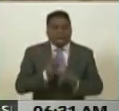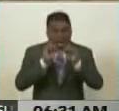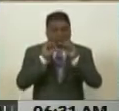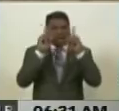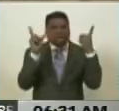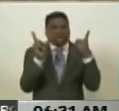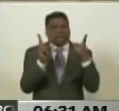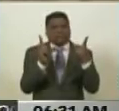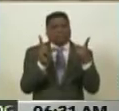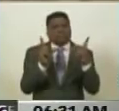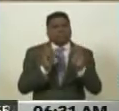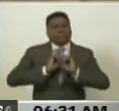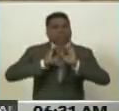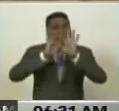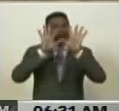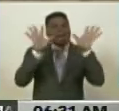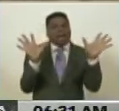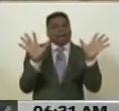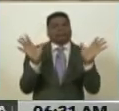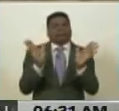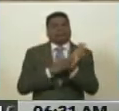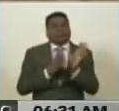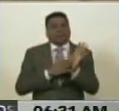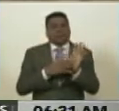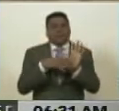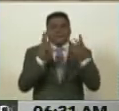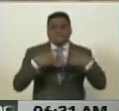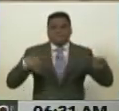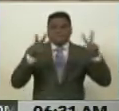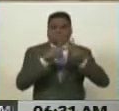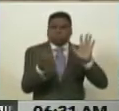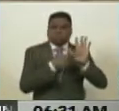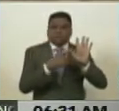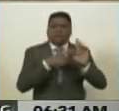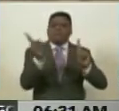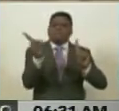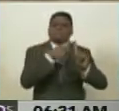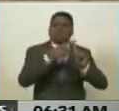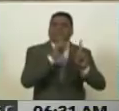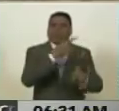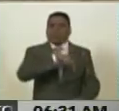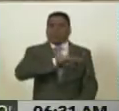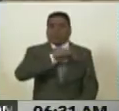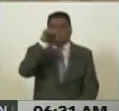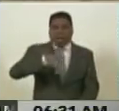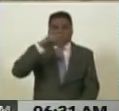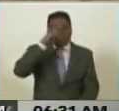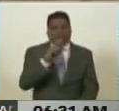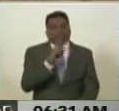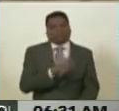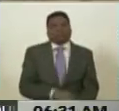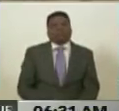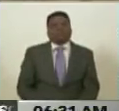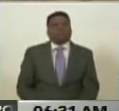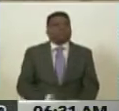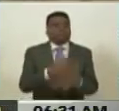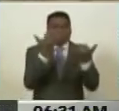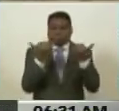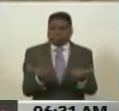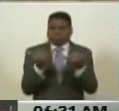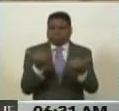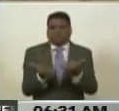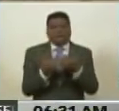con precisión que este incremento tiene validez desde el primero de enero del año 2017, es decir, que ya está en vigencia de inmediato y que